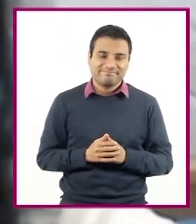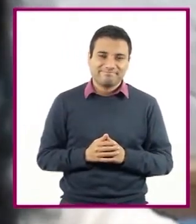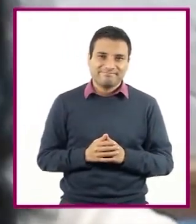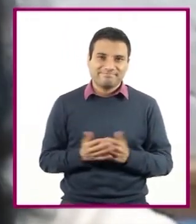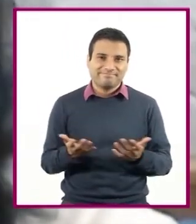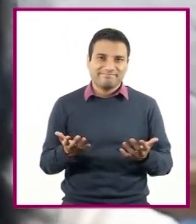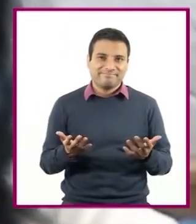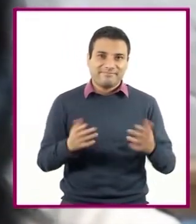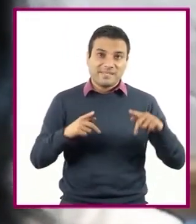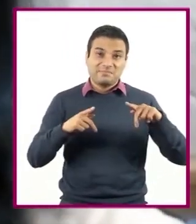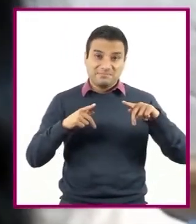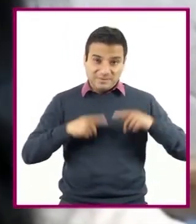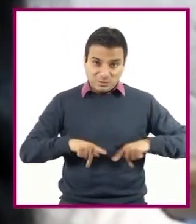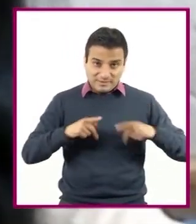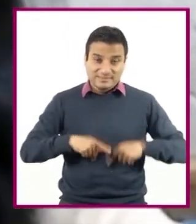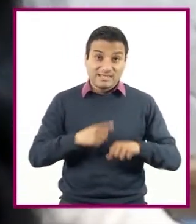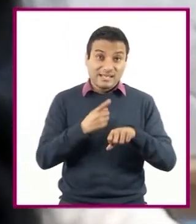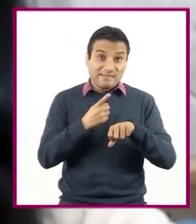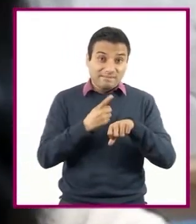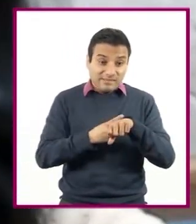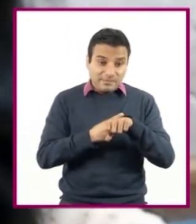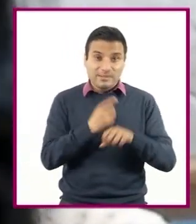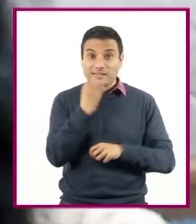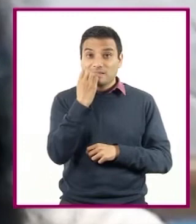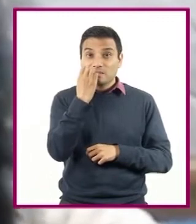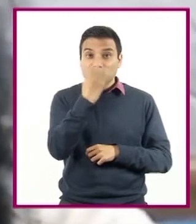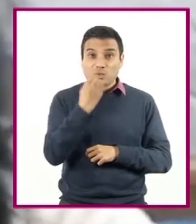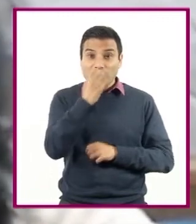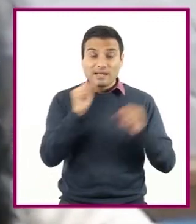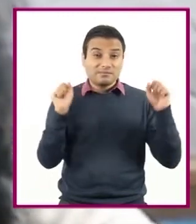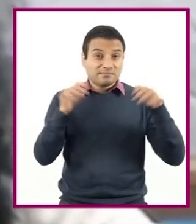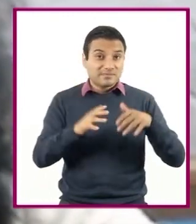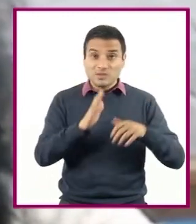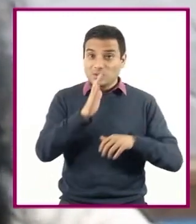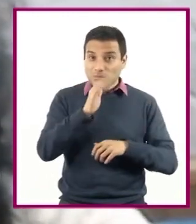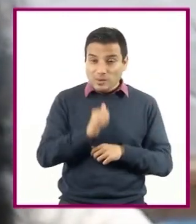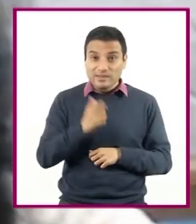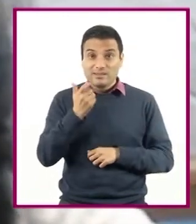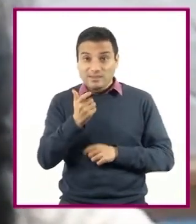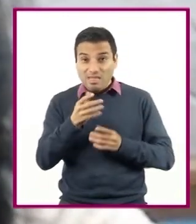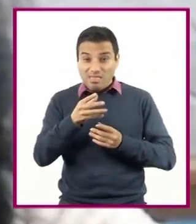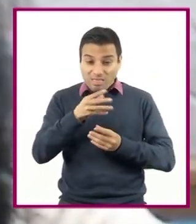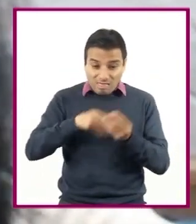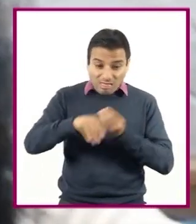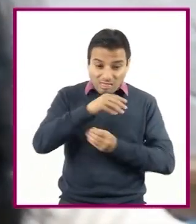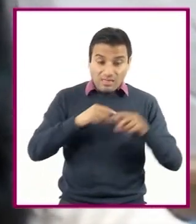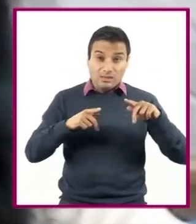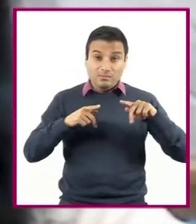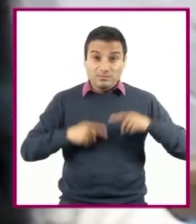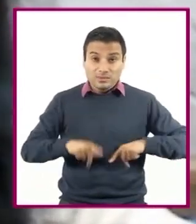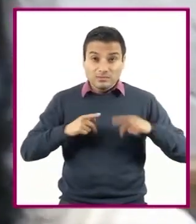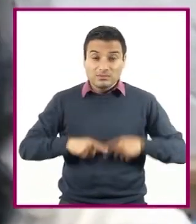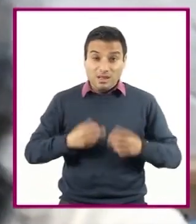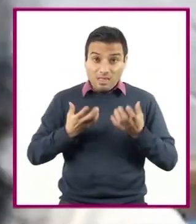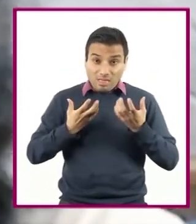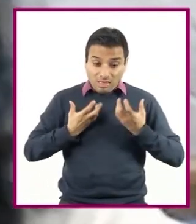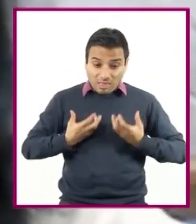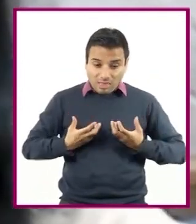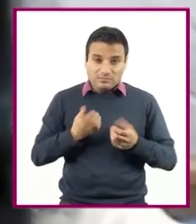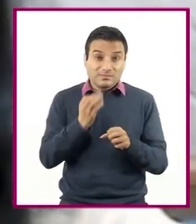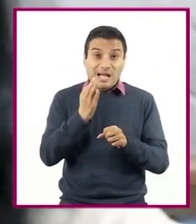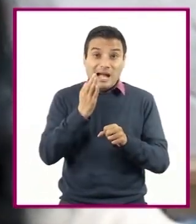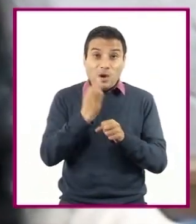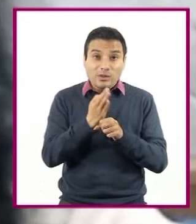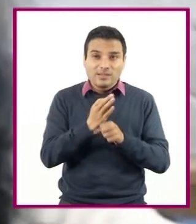la salud, la educación, la economía y la vida social y emocional de las personas a nivel mundial, por el momento